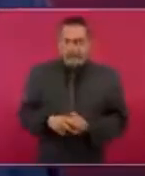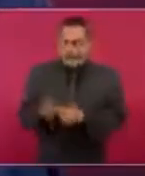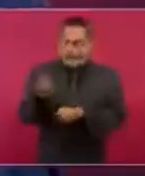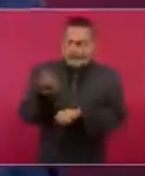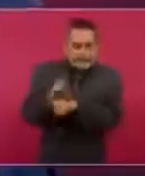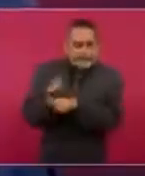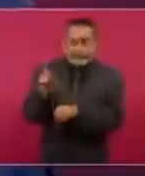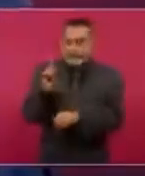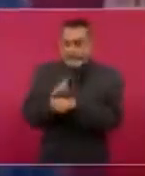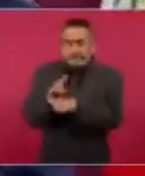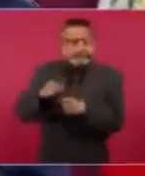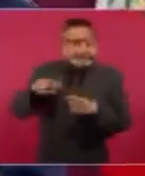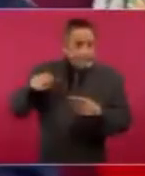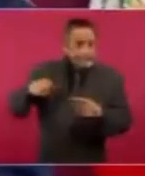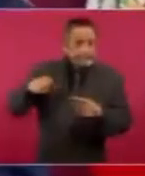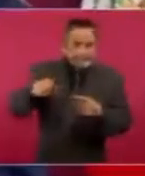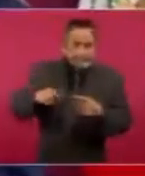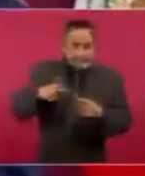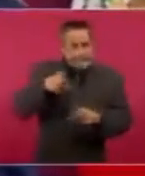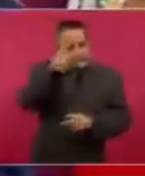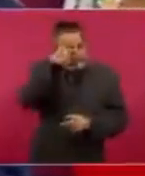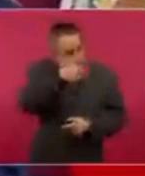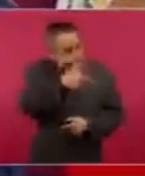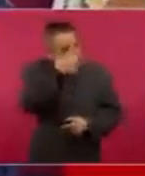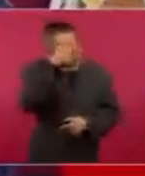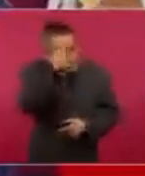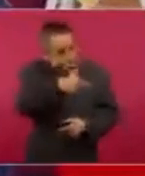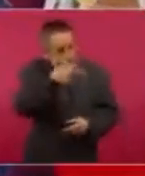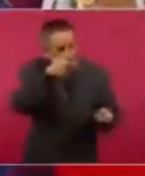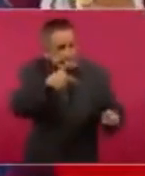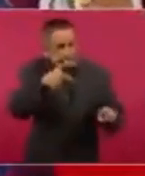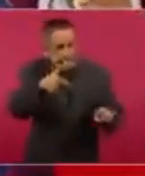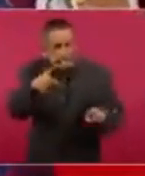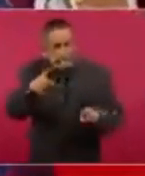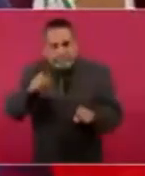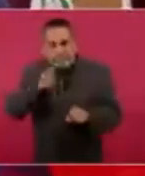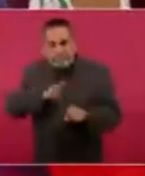días se descubren